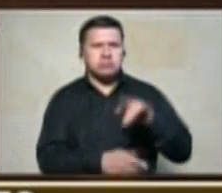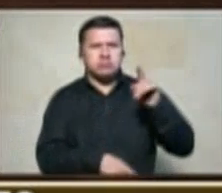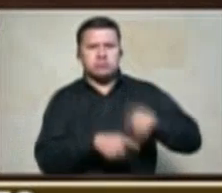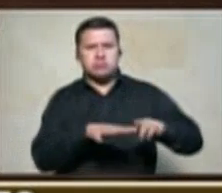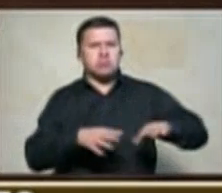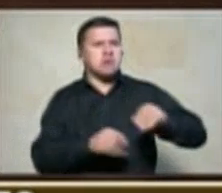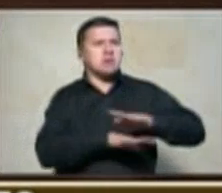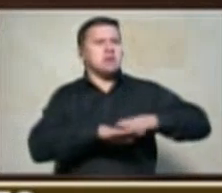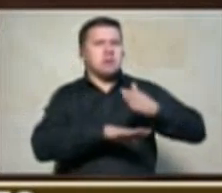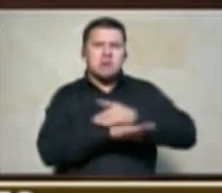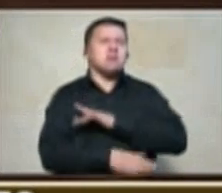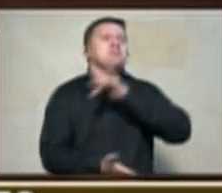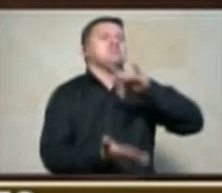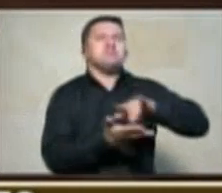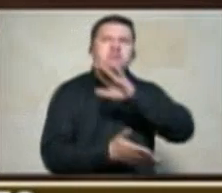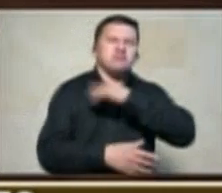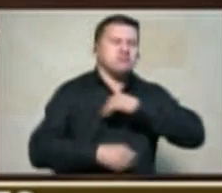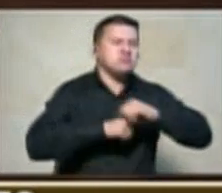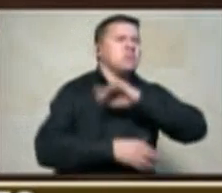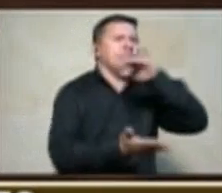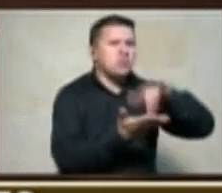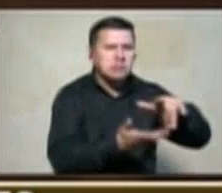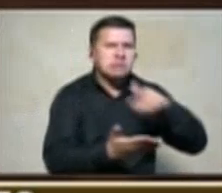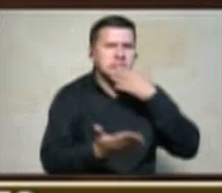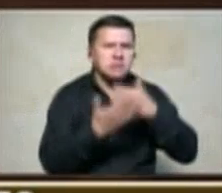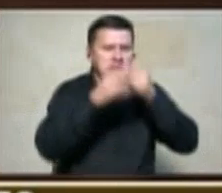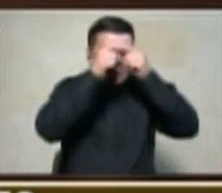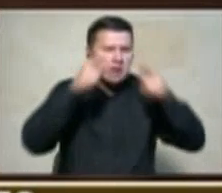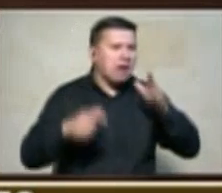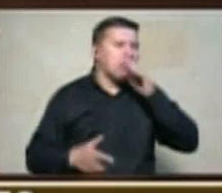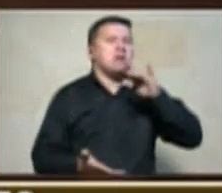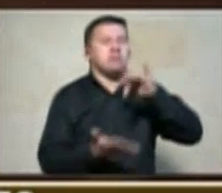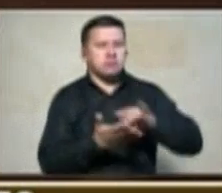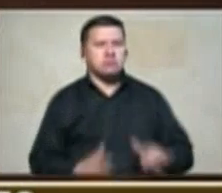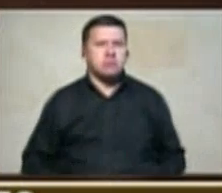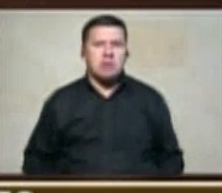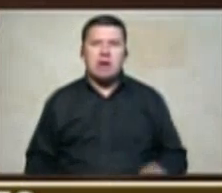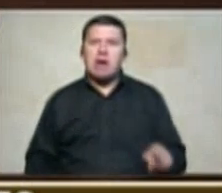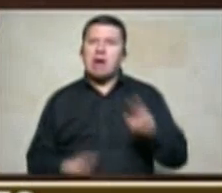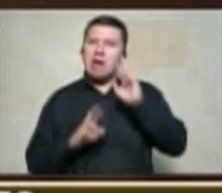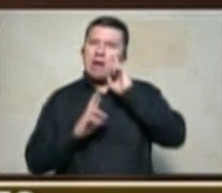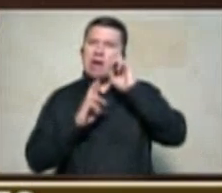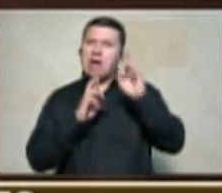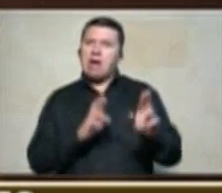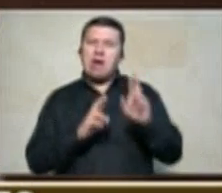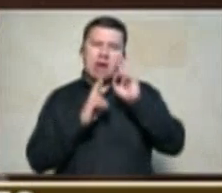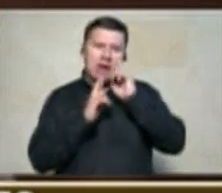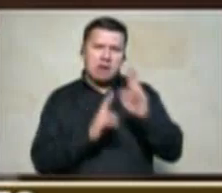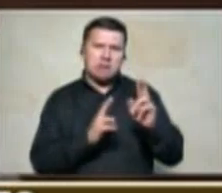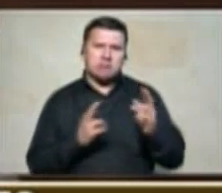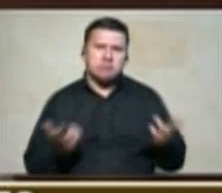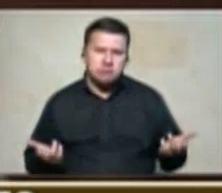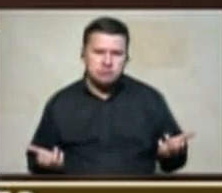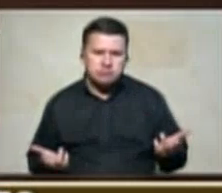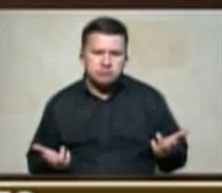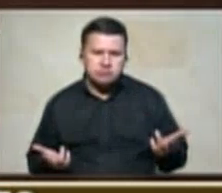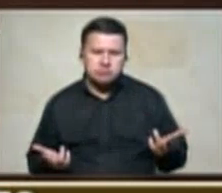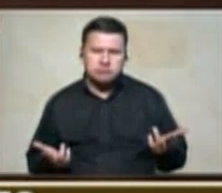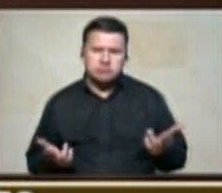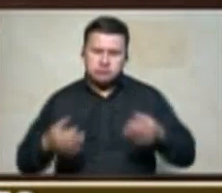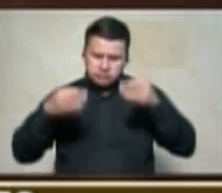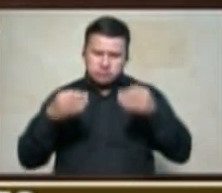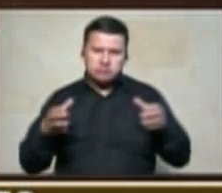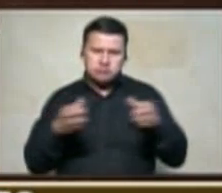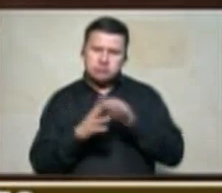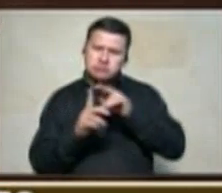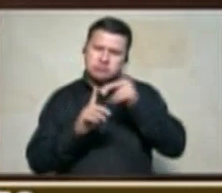jueces de restitución y cuando no había Estado. Y por eso el reconocimiento de esas organizaciones para que sean, y de